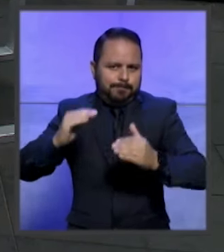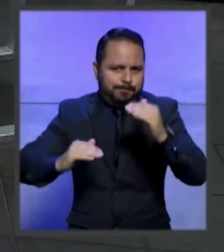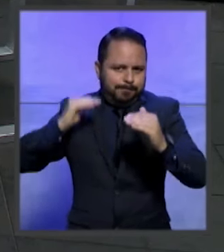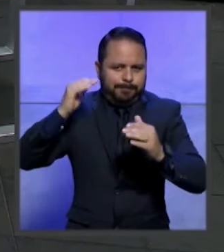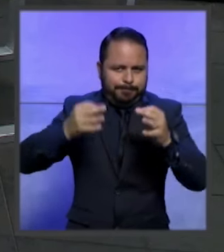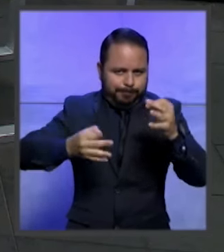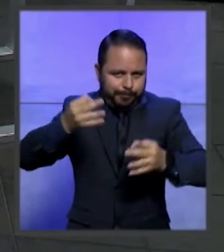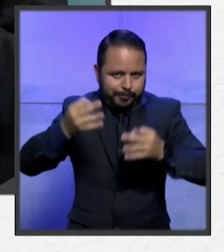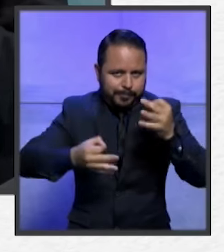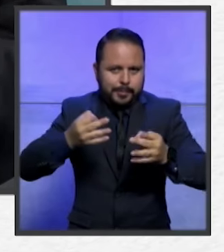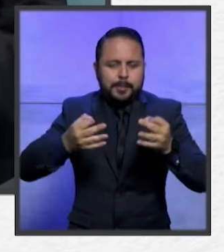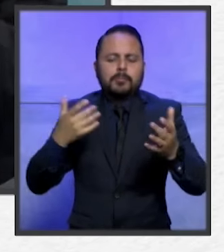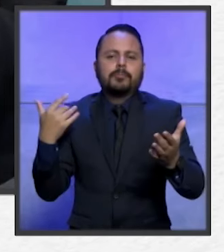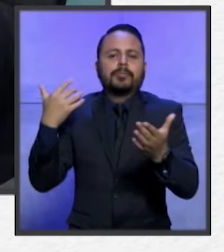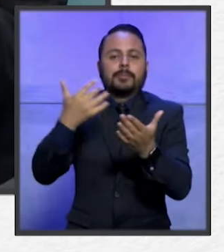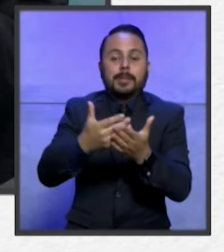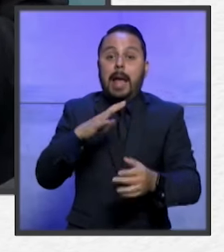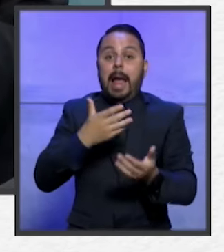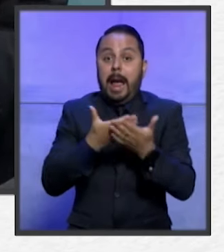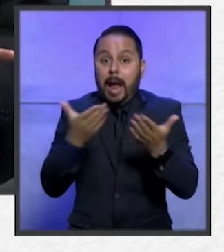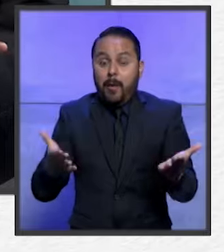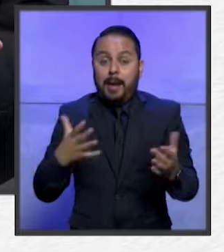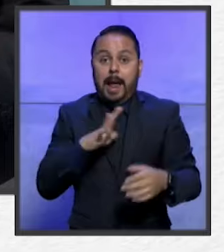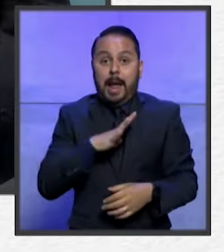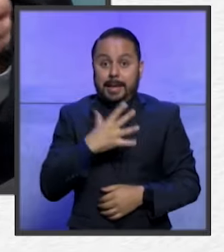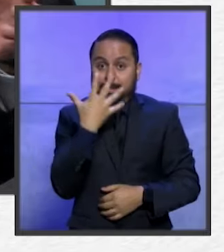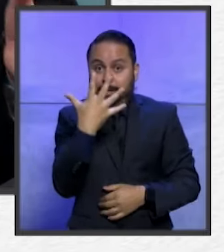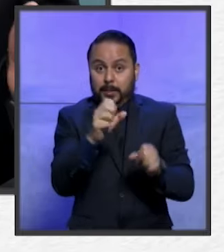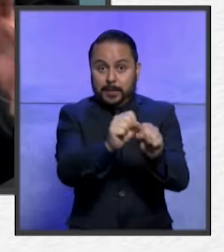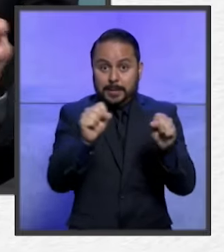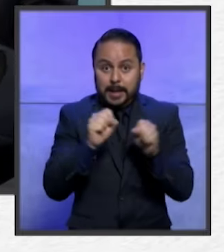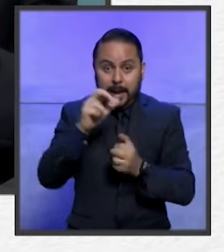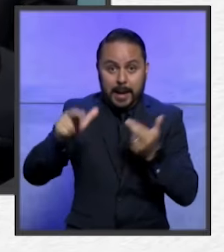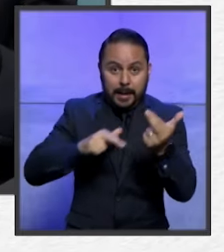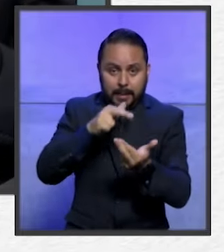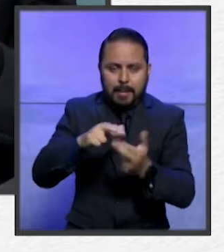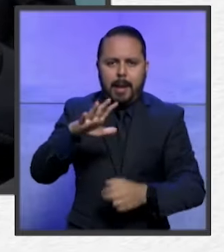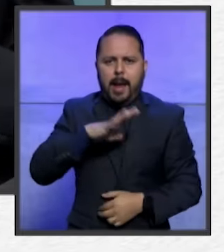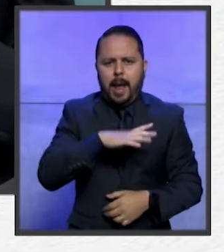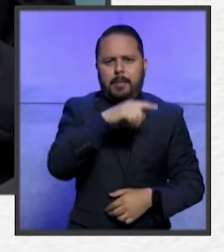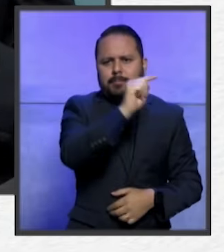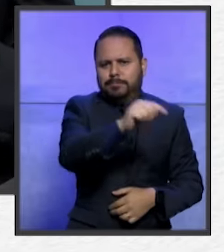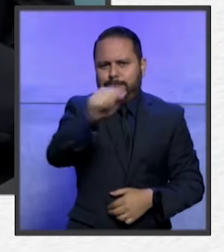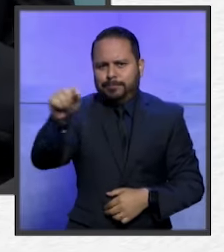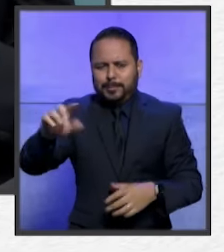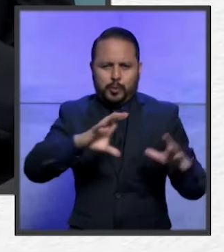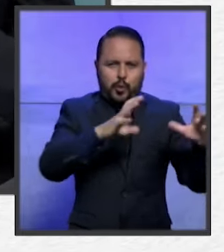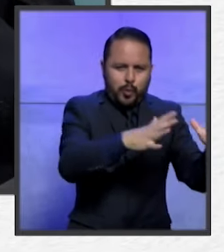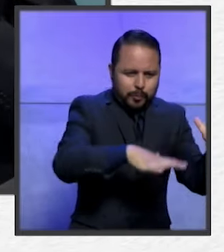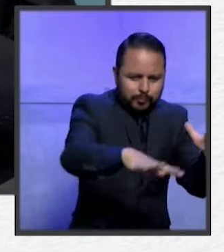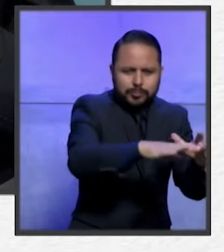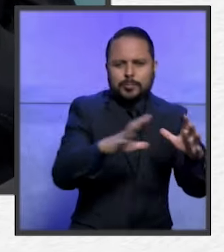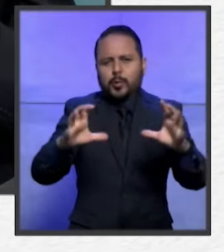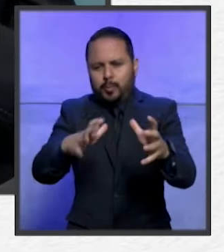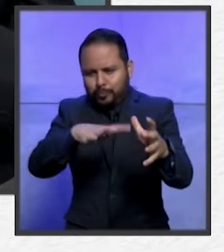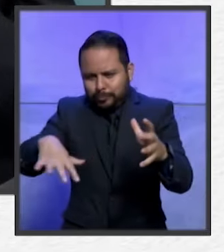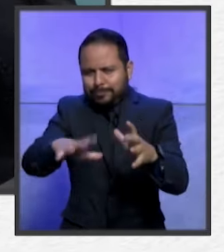salas regionales hasta ahora las cinco salas regionales que existen en cada una de las circunscripciones